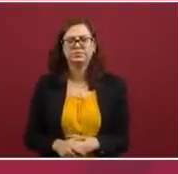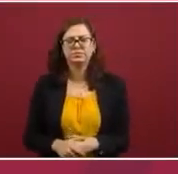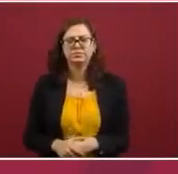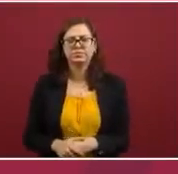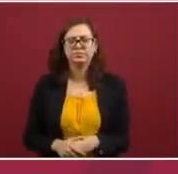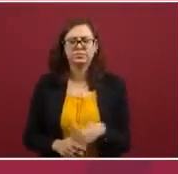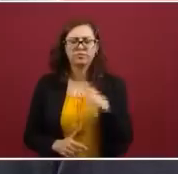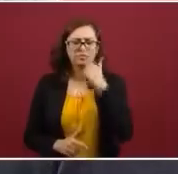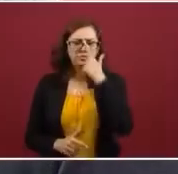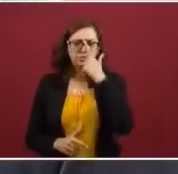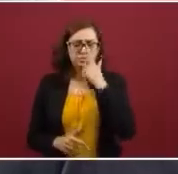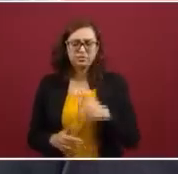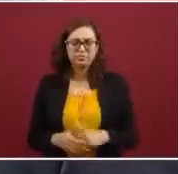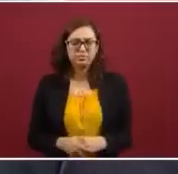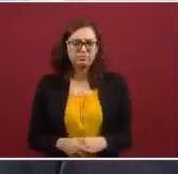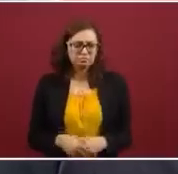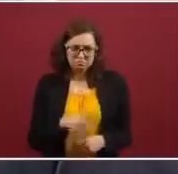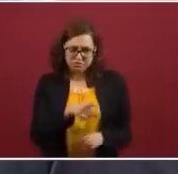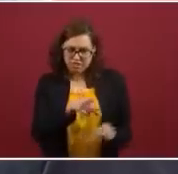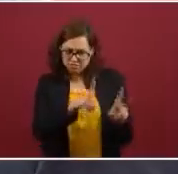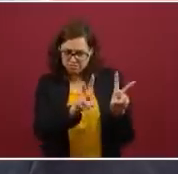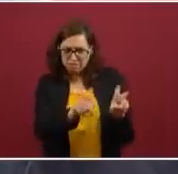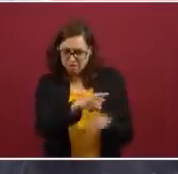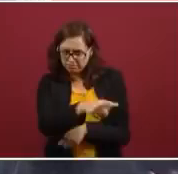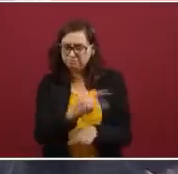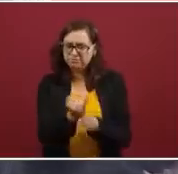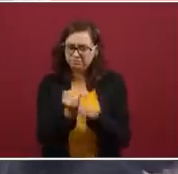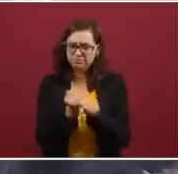a la que ha hecho referencia.